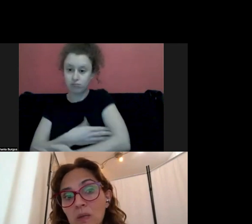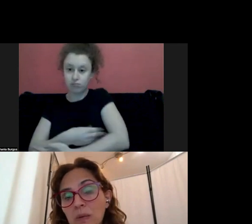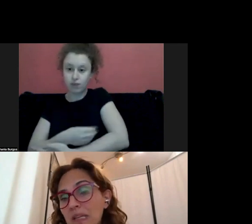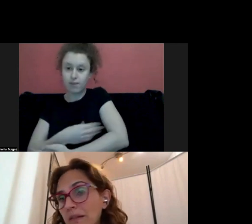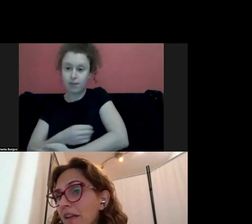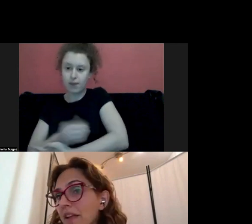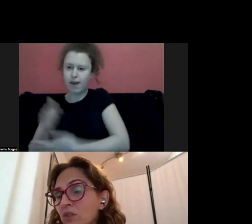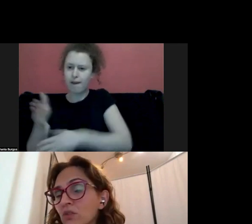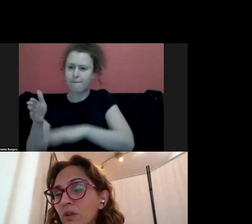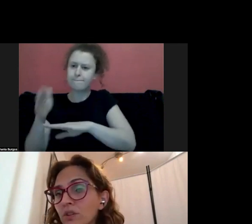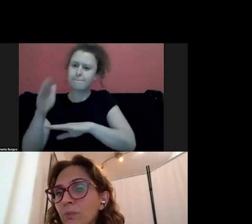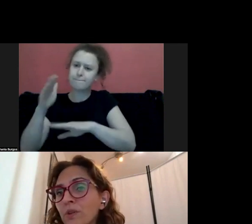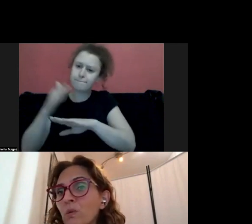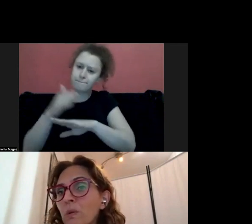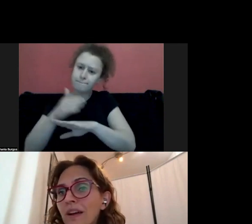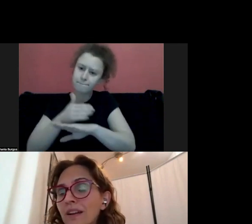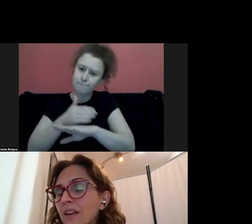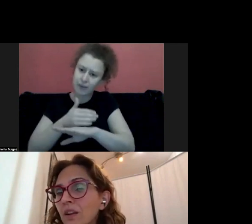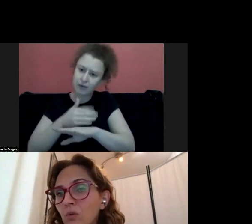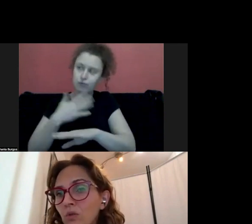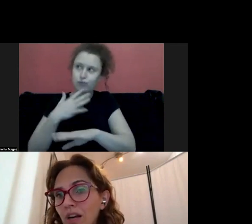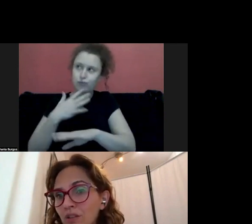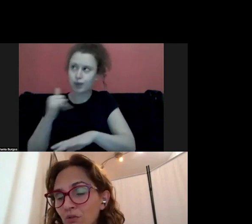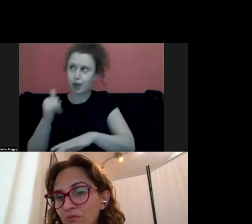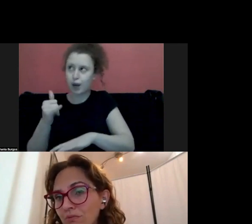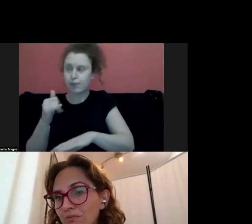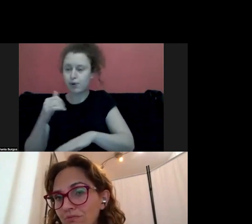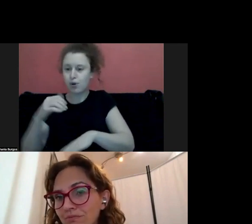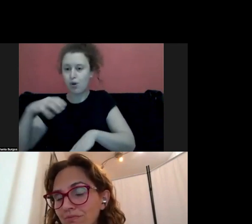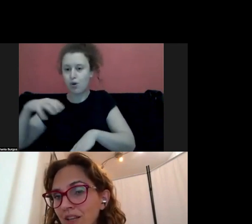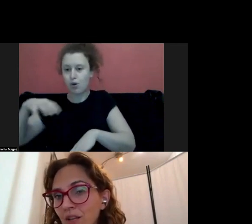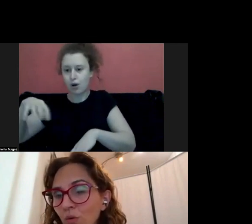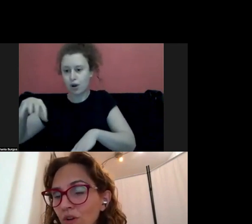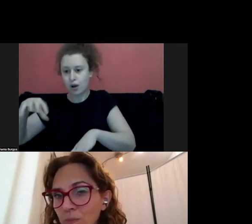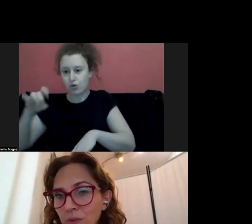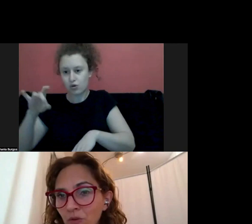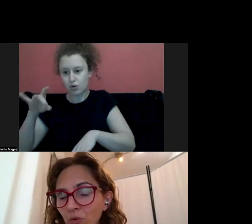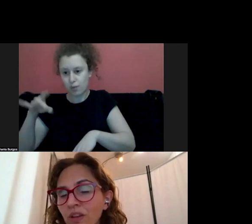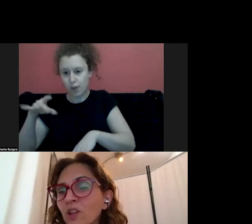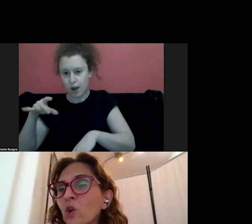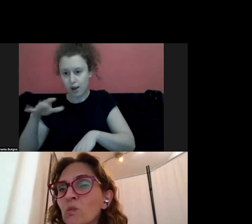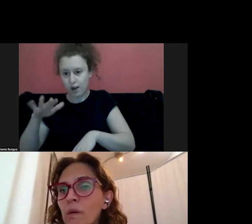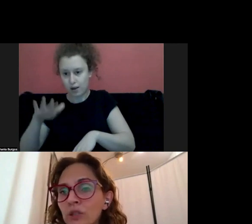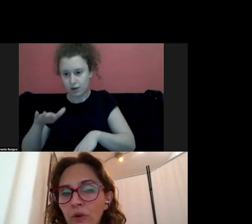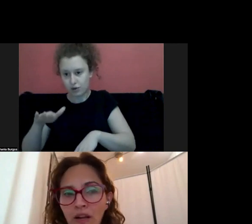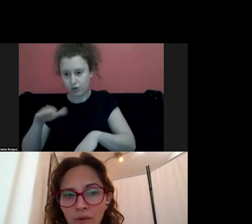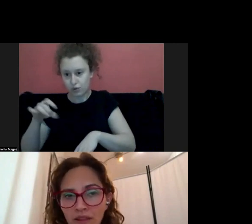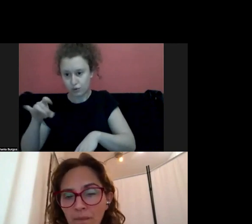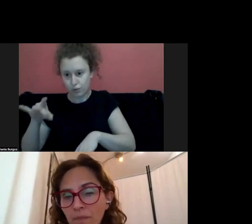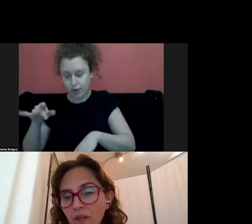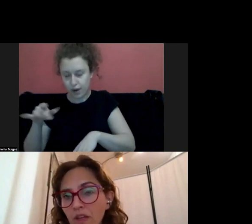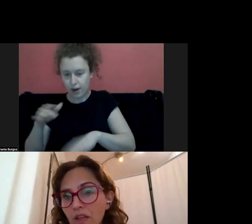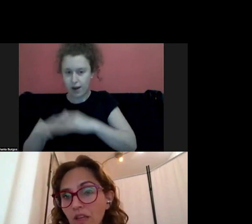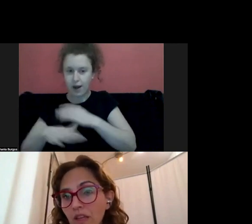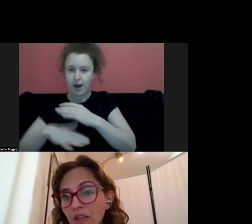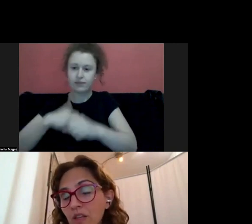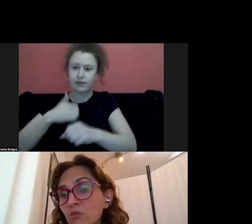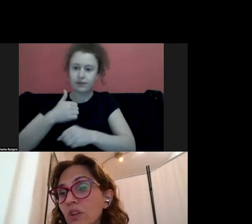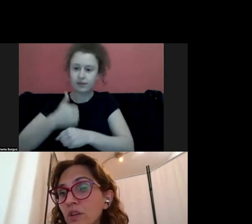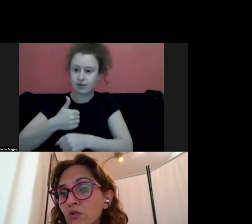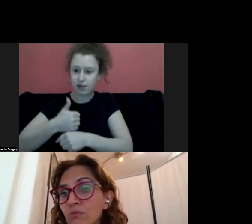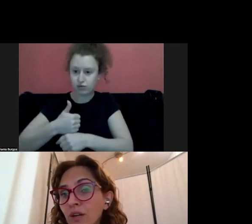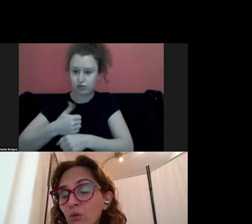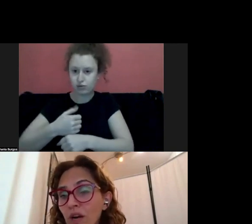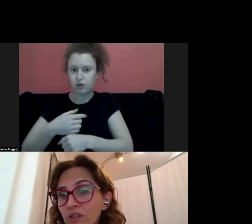Y la perspectiva de derechos que no se puede olvidar en ningún caso, en ningún aspecto, en ningún momento de la vida. Y es que es